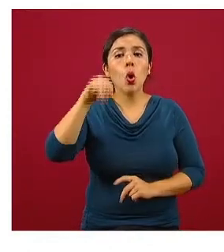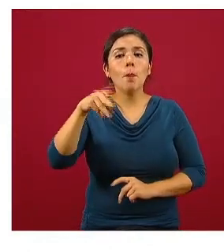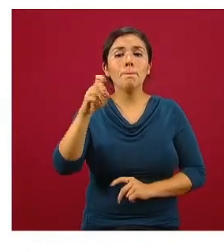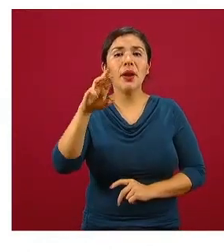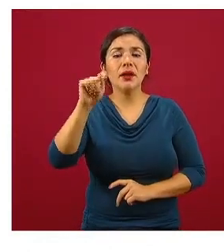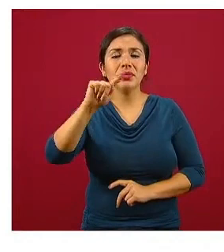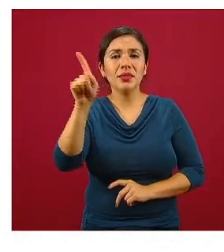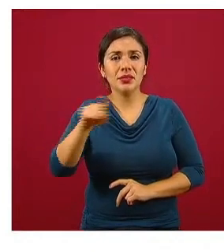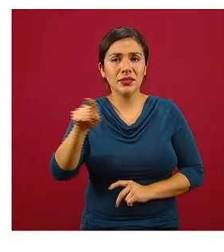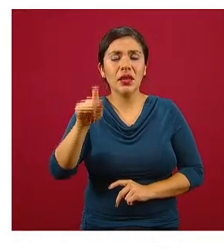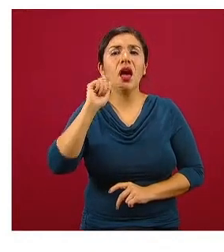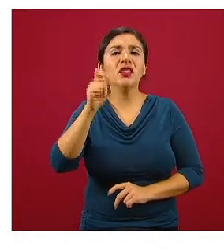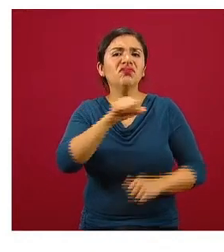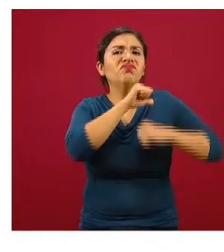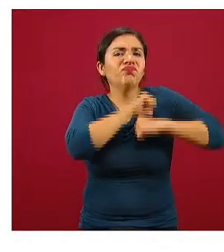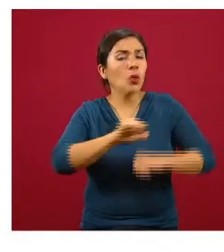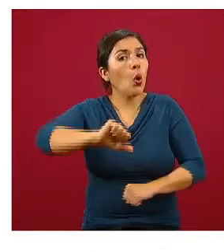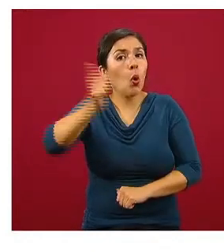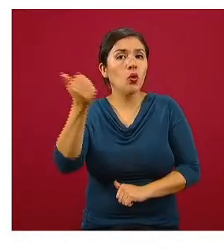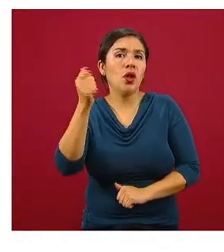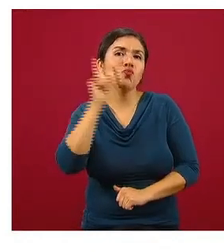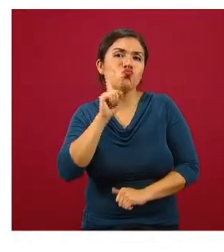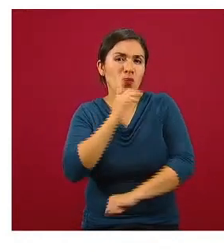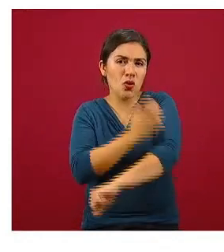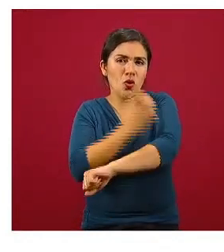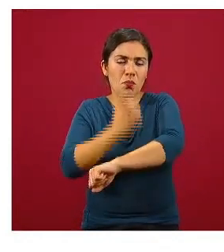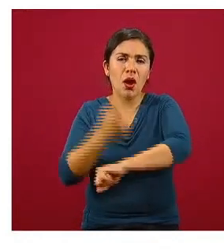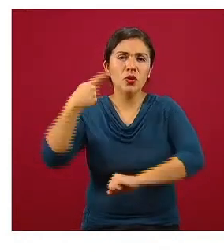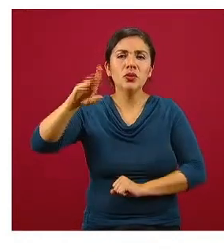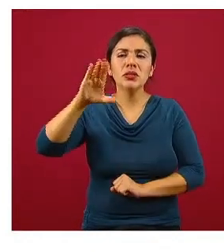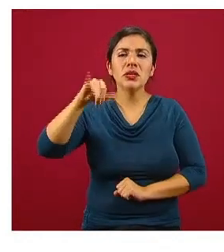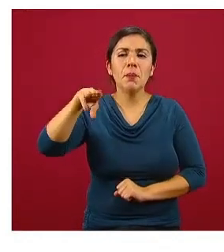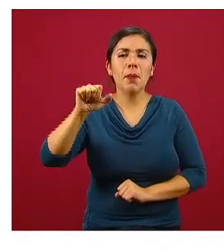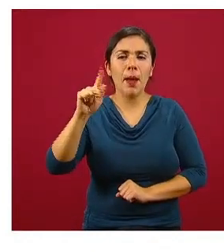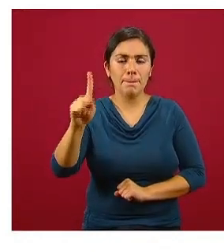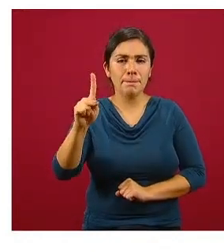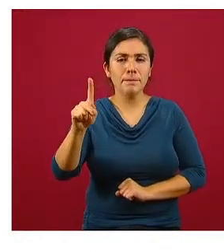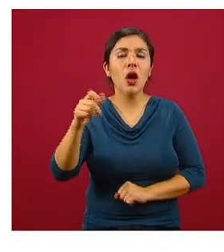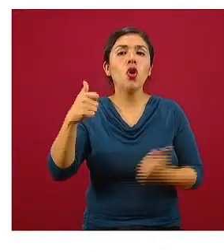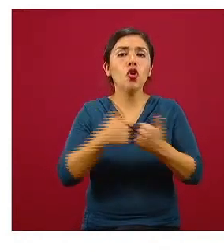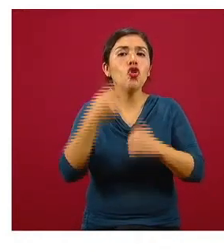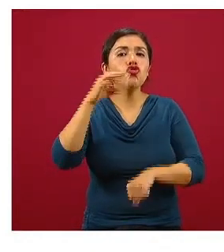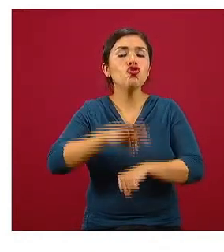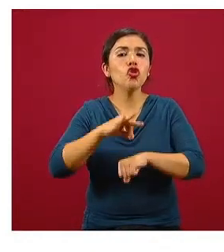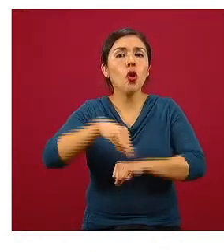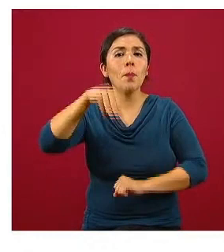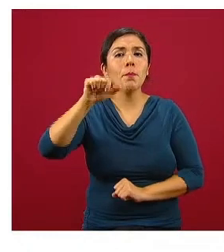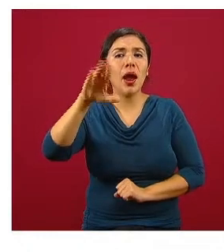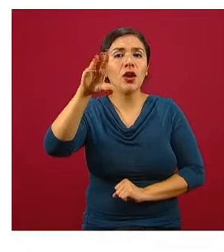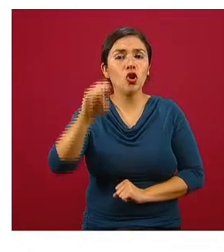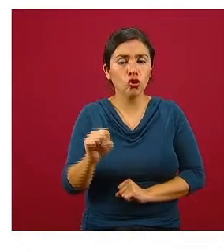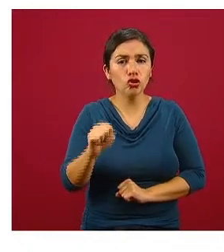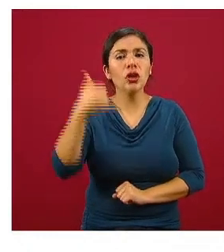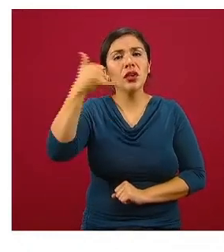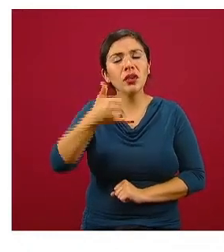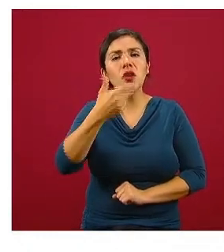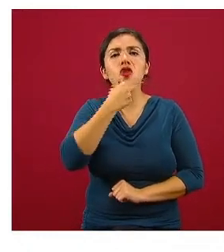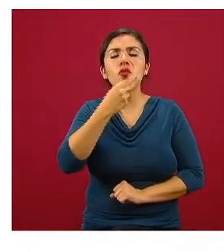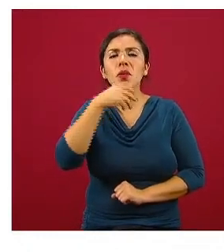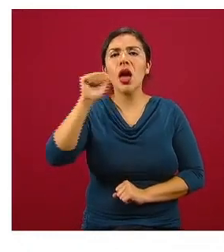Gompertz, que ha estado a cargo de otra colega del CIMAT, por cierto, el doctor Marcos Capistrana y